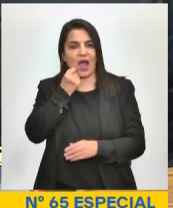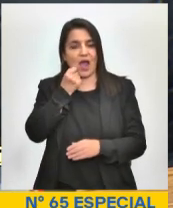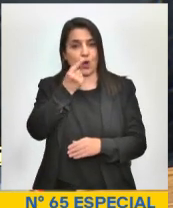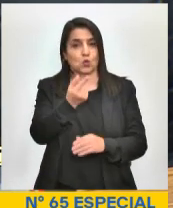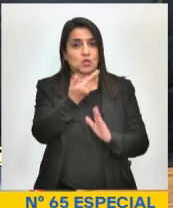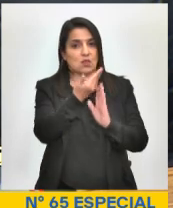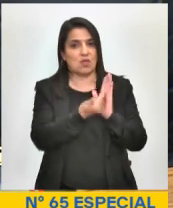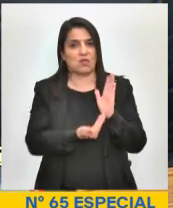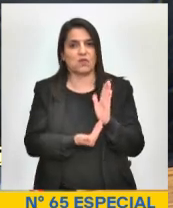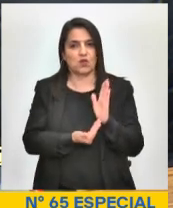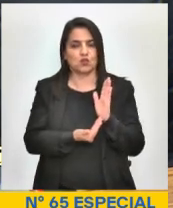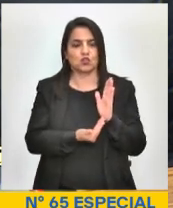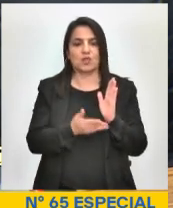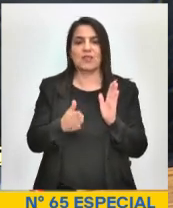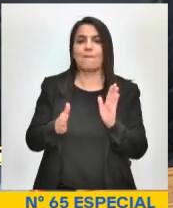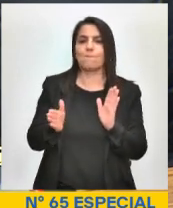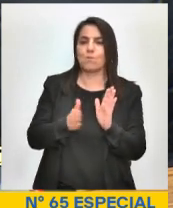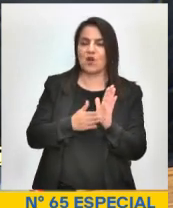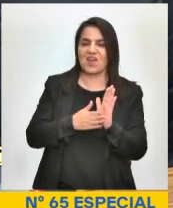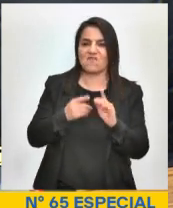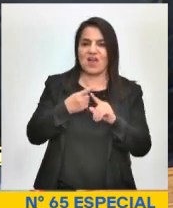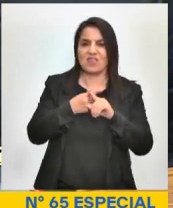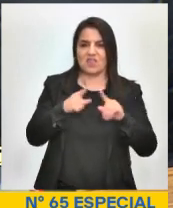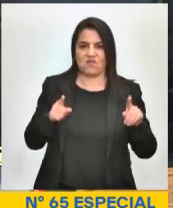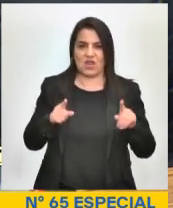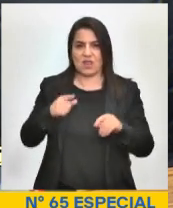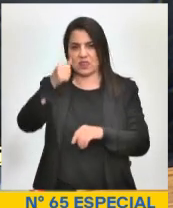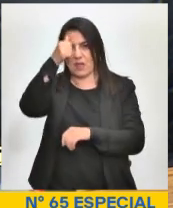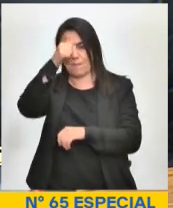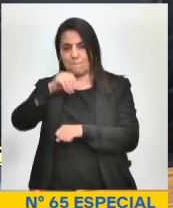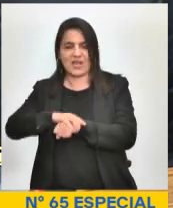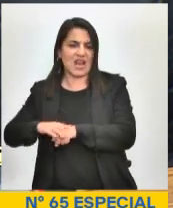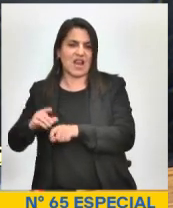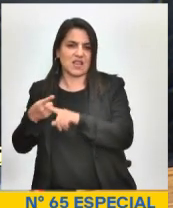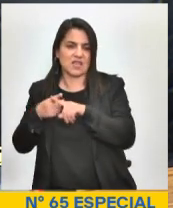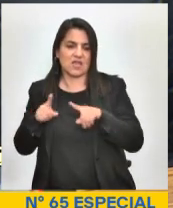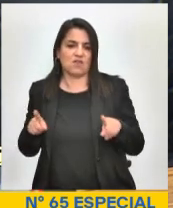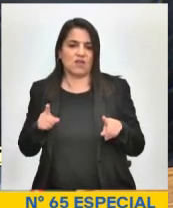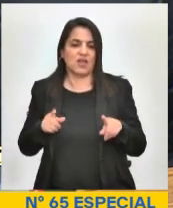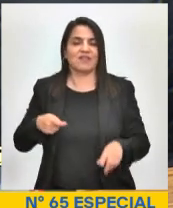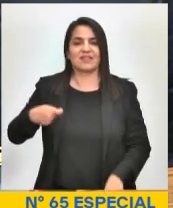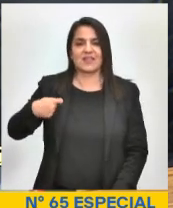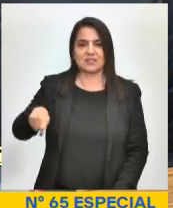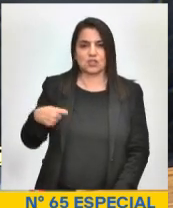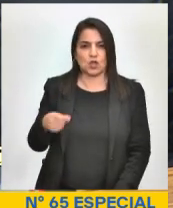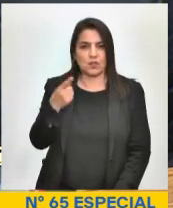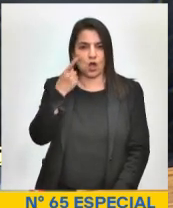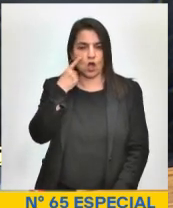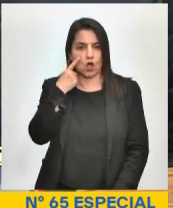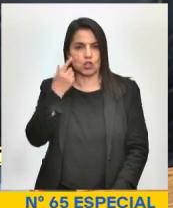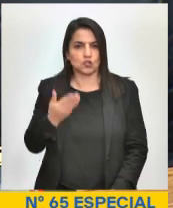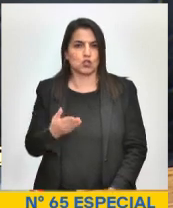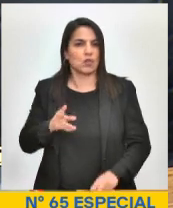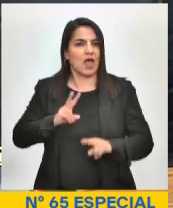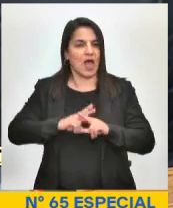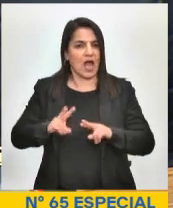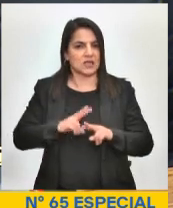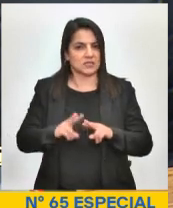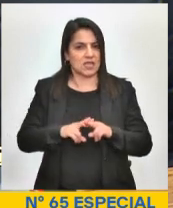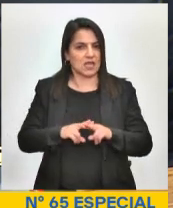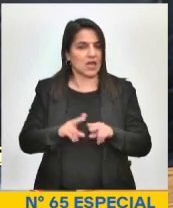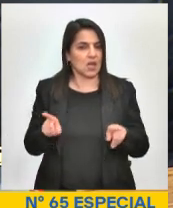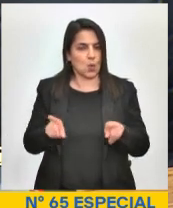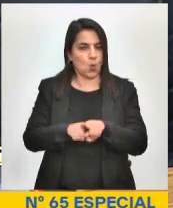tipo tiene un estándar de prueba diferente al de una causa penal y que confiere a los senadores el conocimiento de conformidad a un recto actuar como jurados